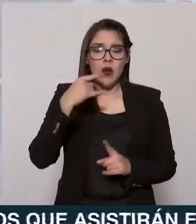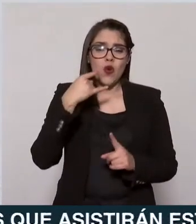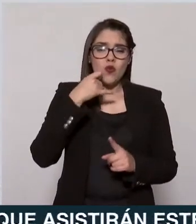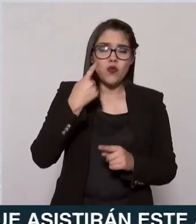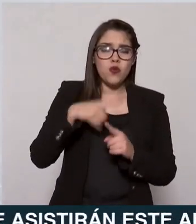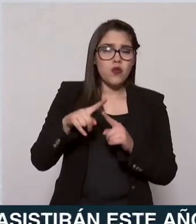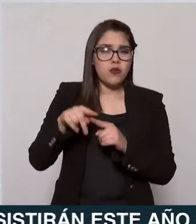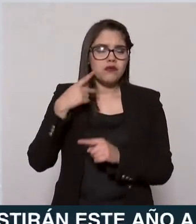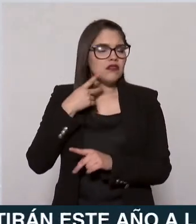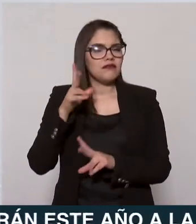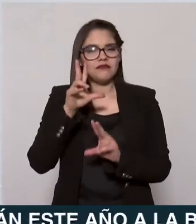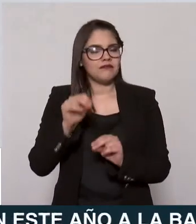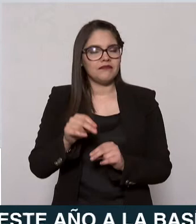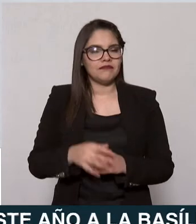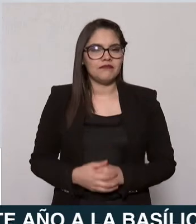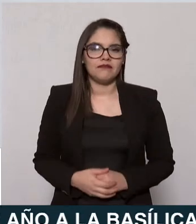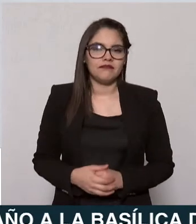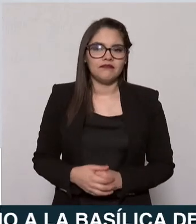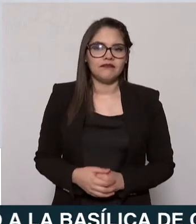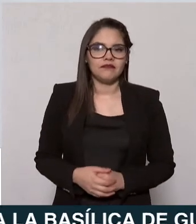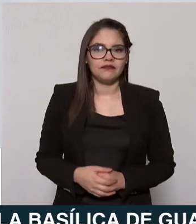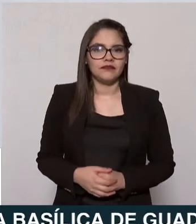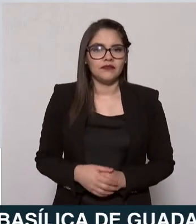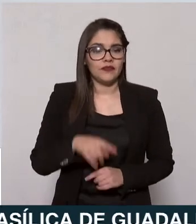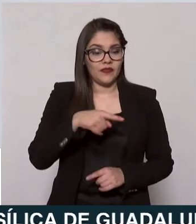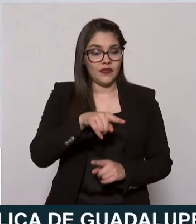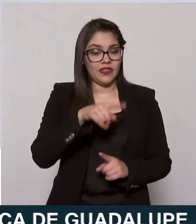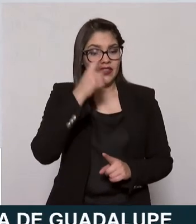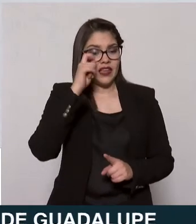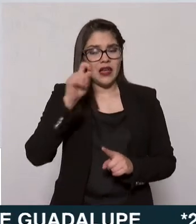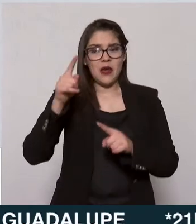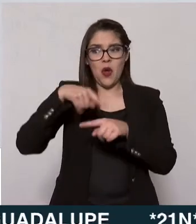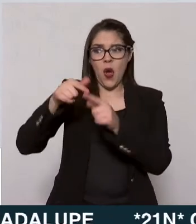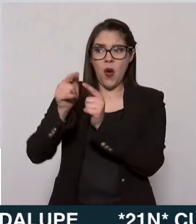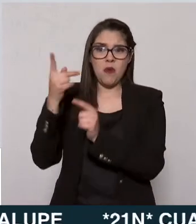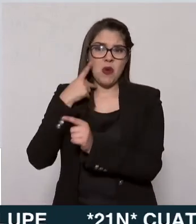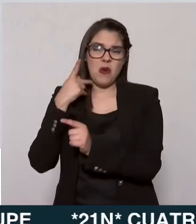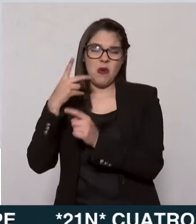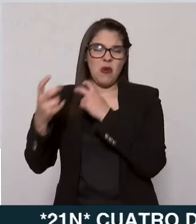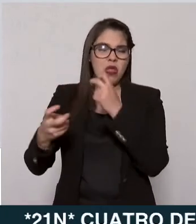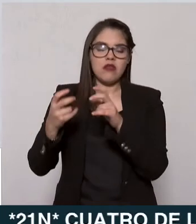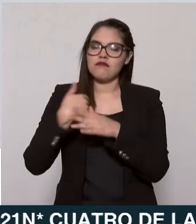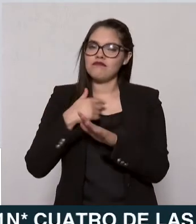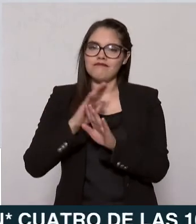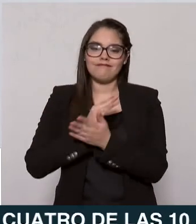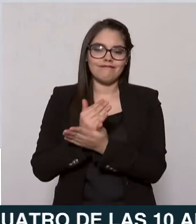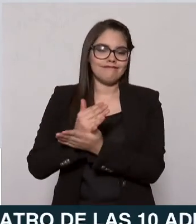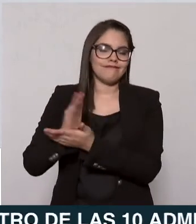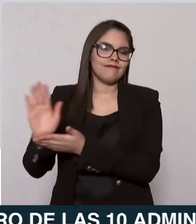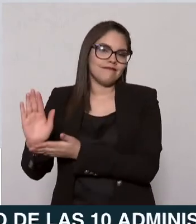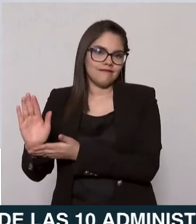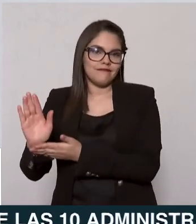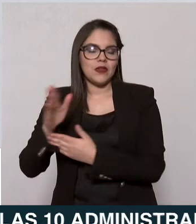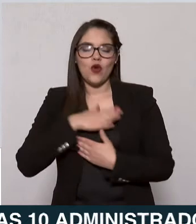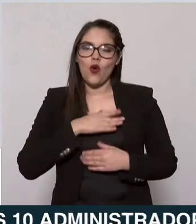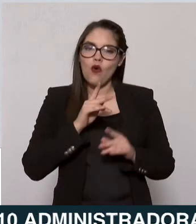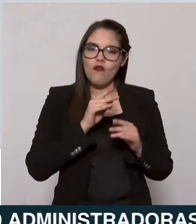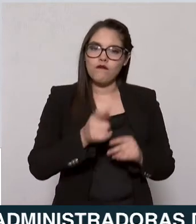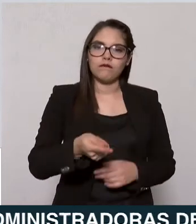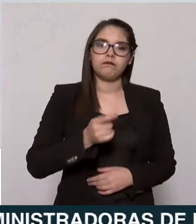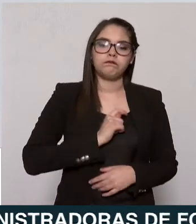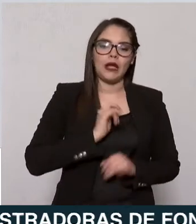políticas. La Fiscalía estará ajena a la lucha política, será autónoma en sus decisiones y actuaciones,